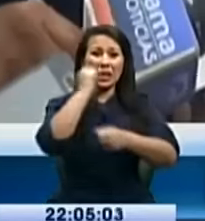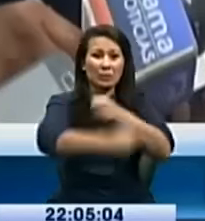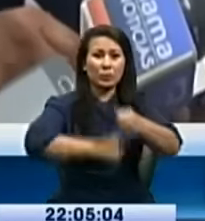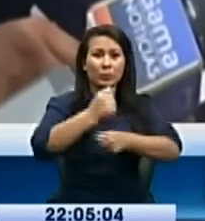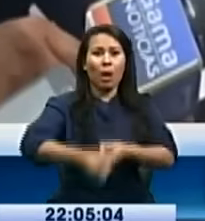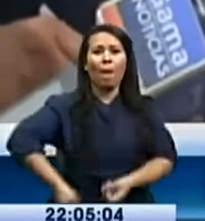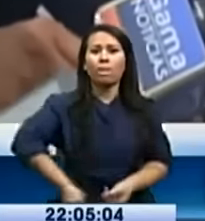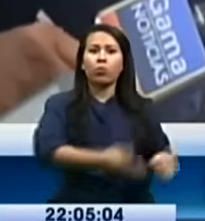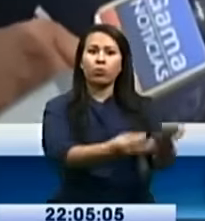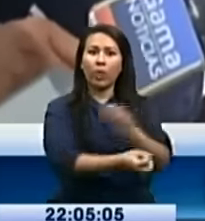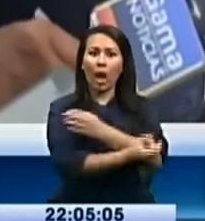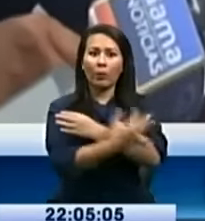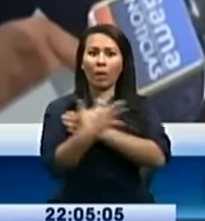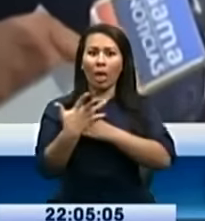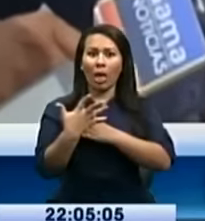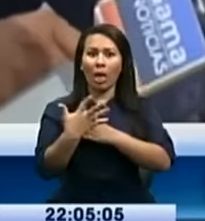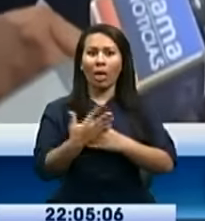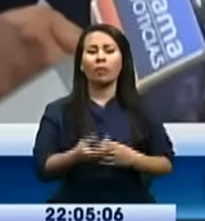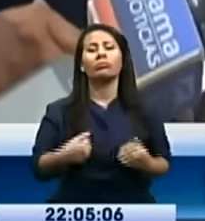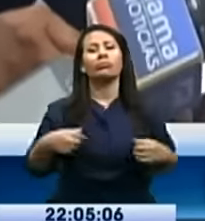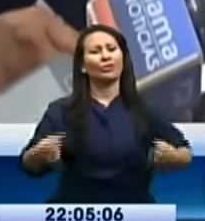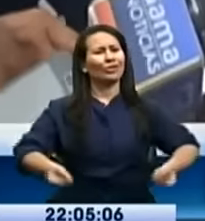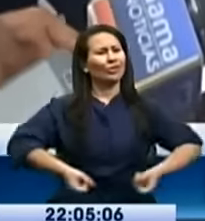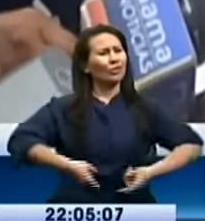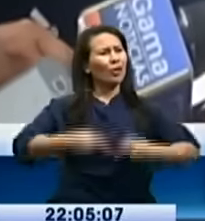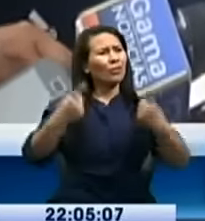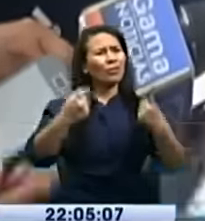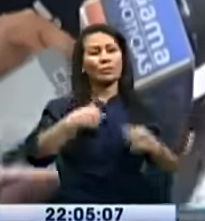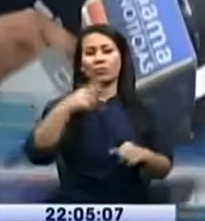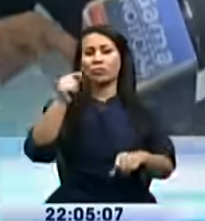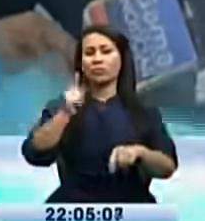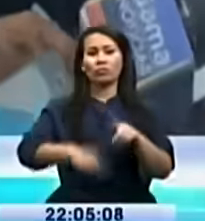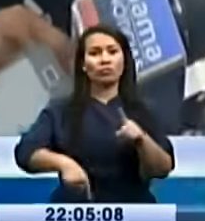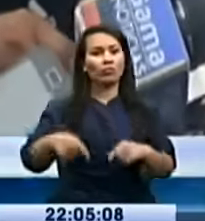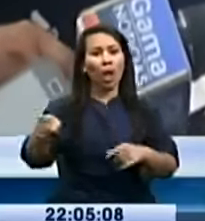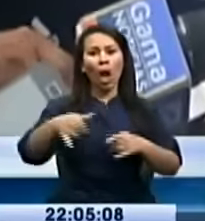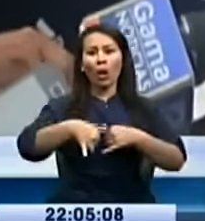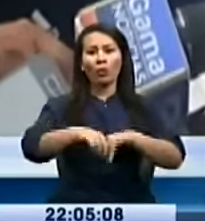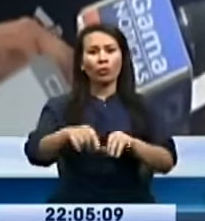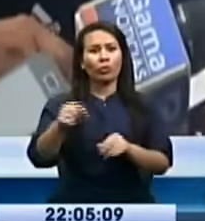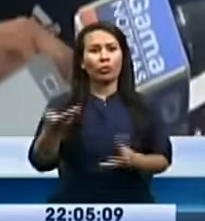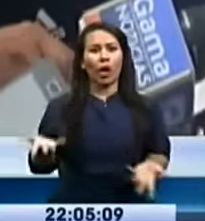Porque estos acontecimientos extraordinarios simplemente no pueden volverse a repetir en el país.